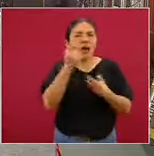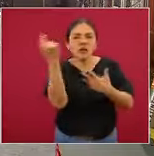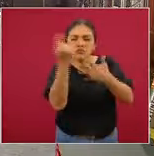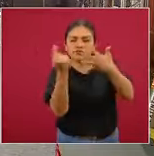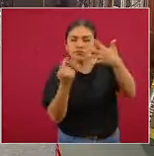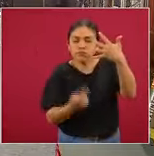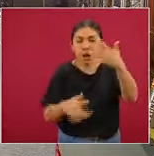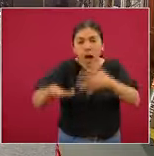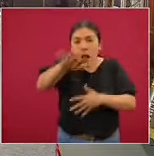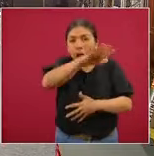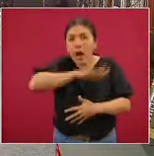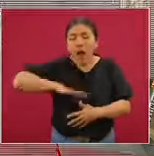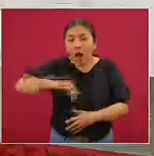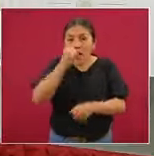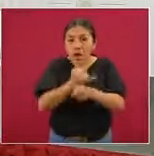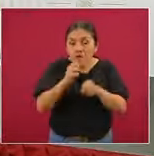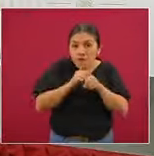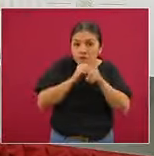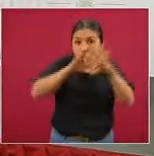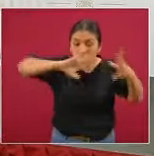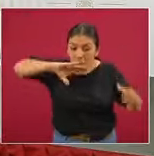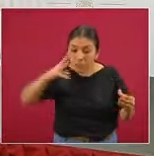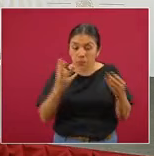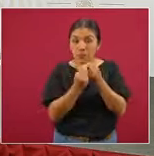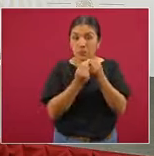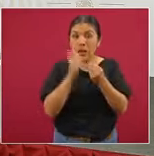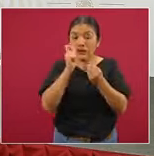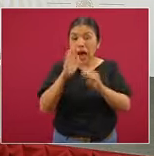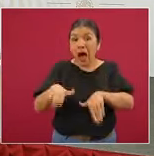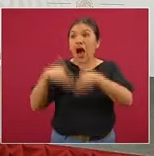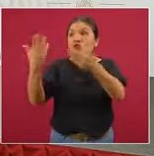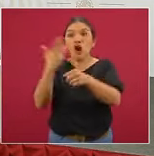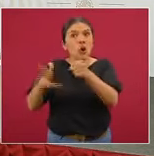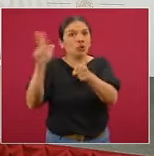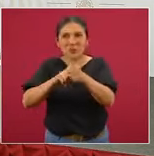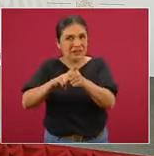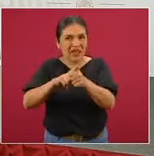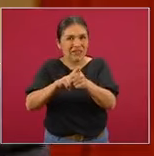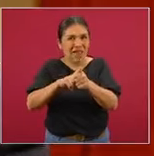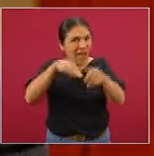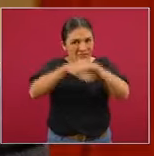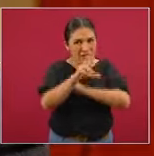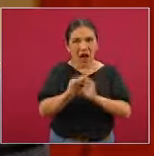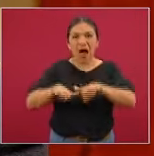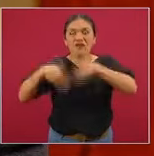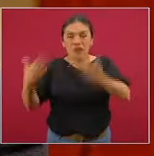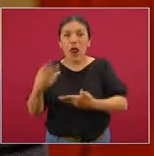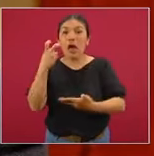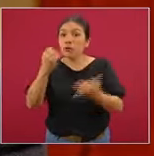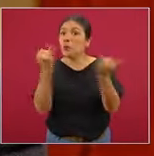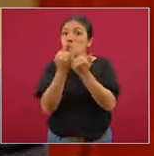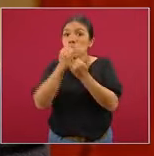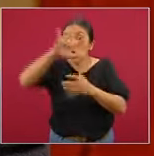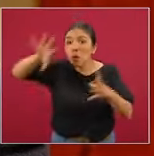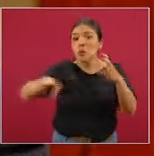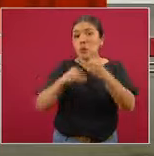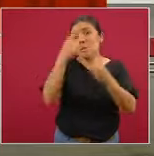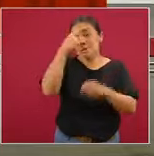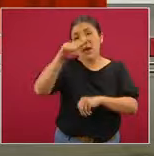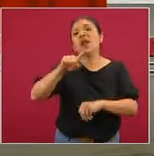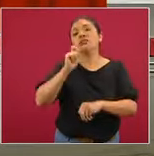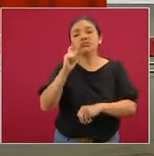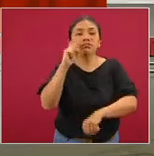todo ese mundo, toda esa información que ocurre fuera de las unidades de salud, también es integrada en beneficio